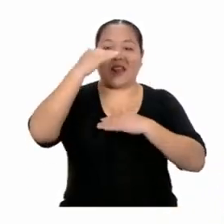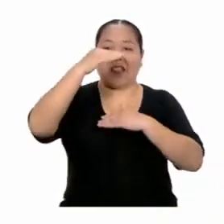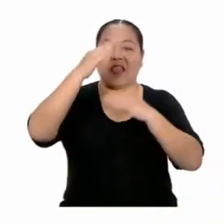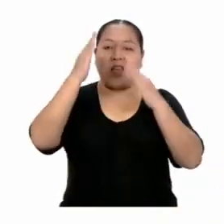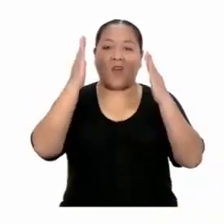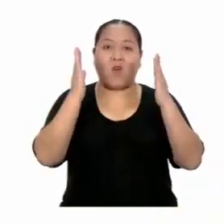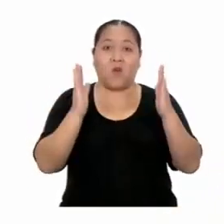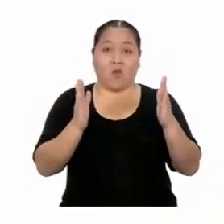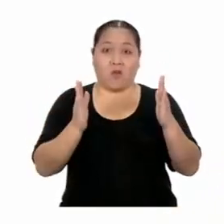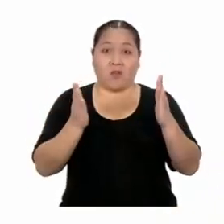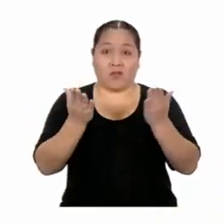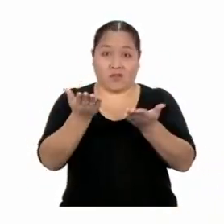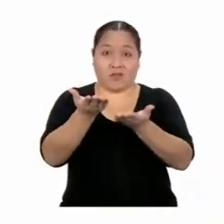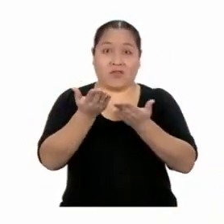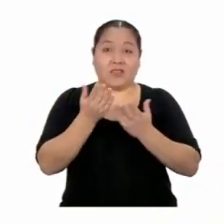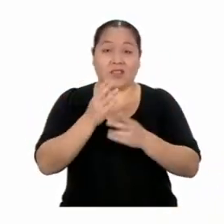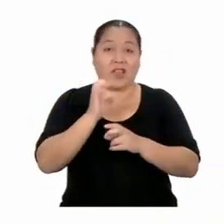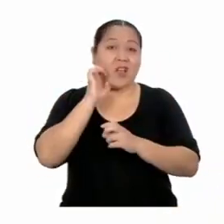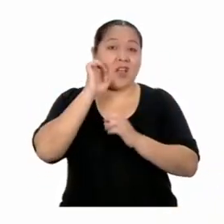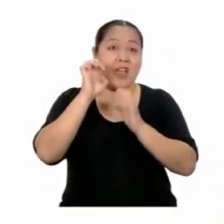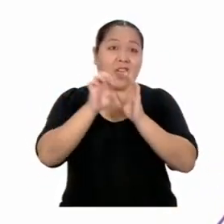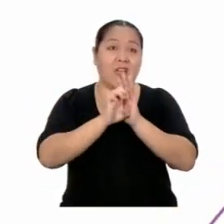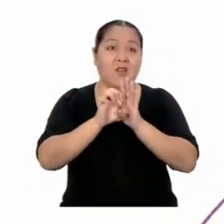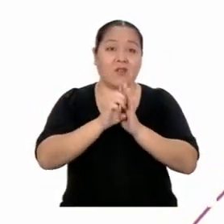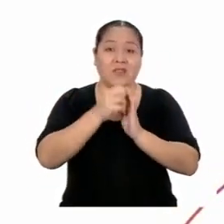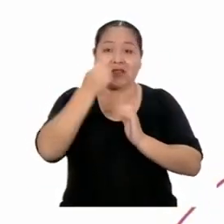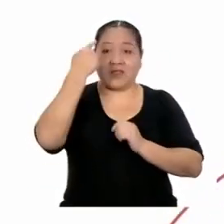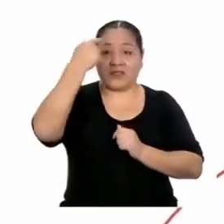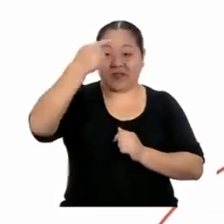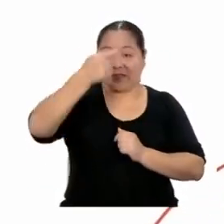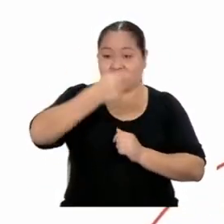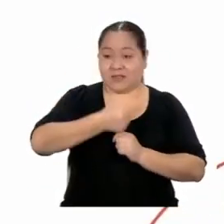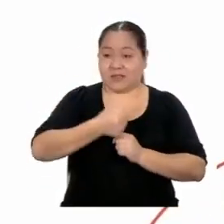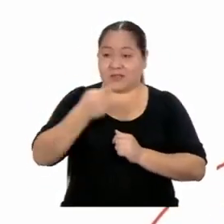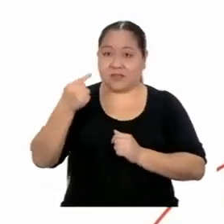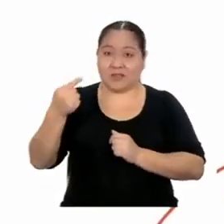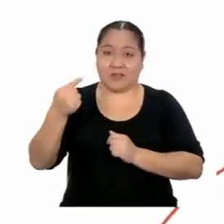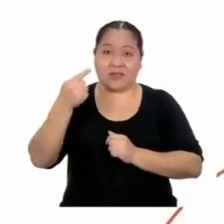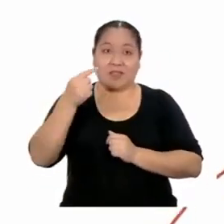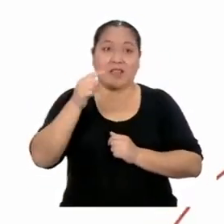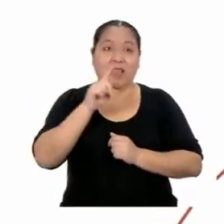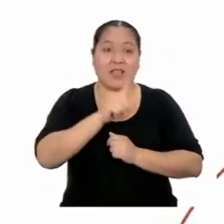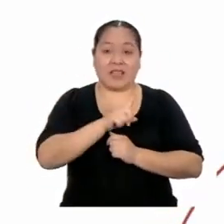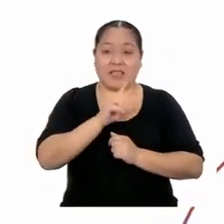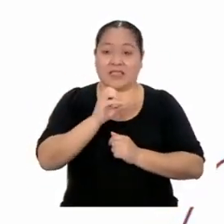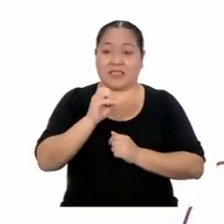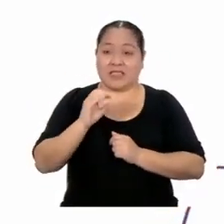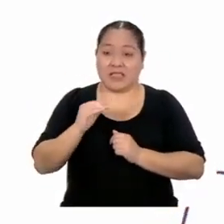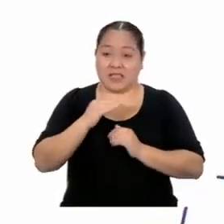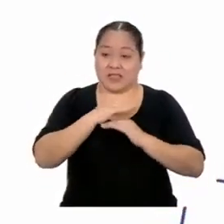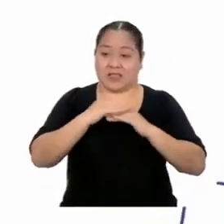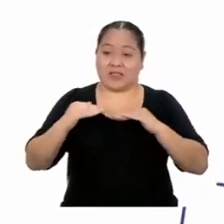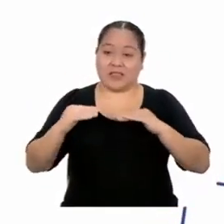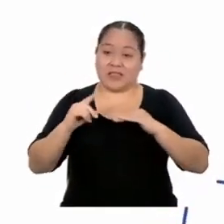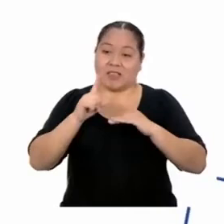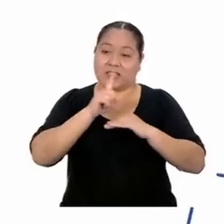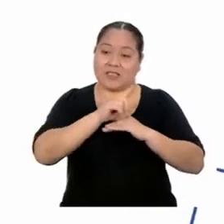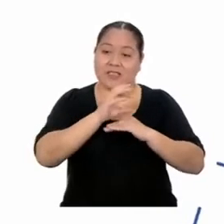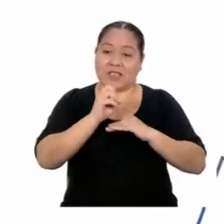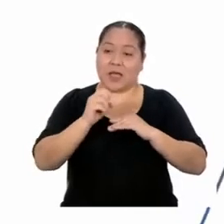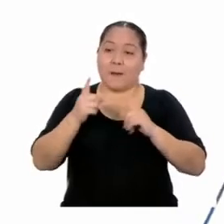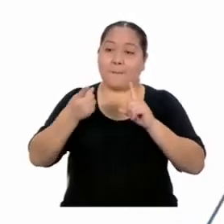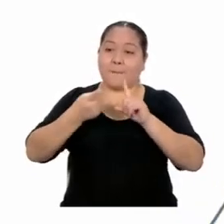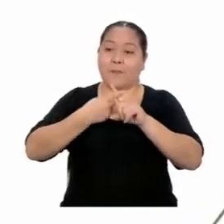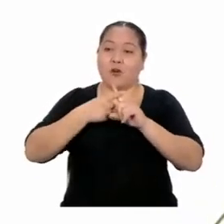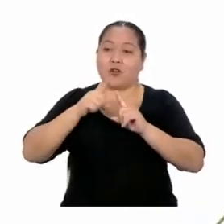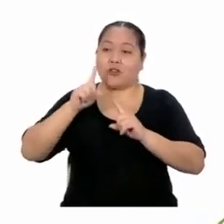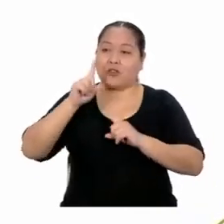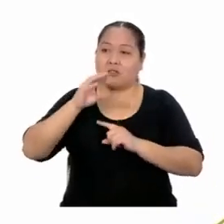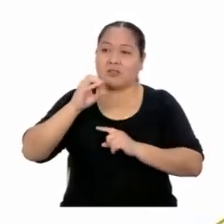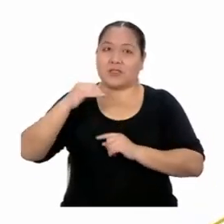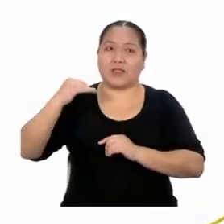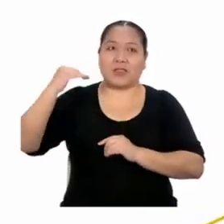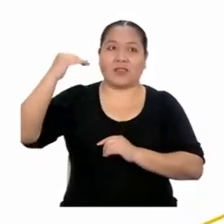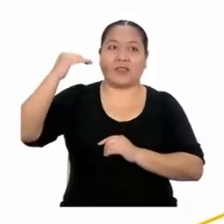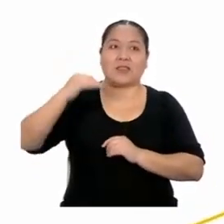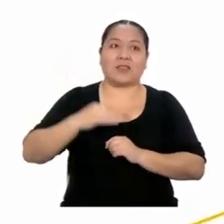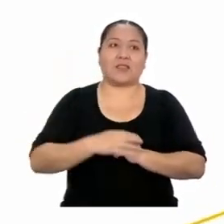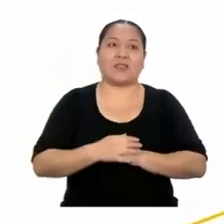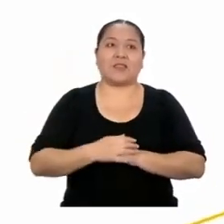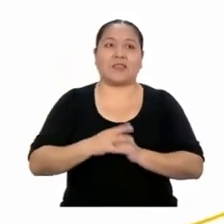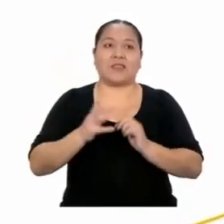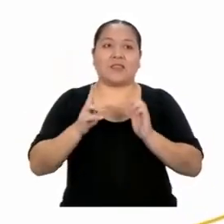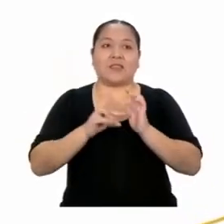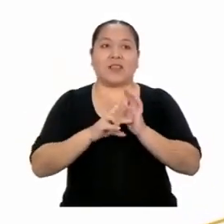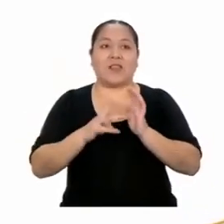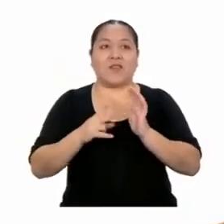que nos han dado de ejemplo. Si cada lado mide 100 metros y multiplico 100 por 100, obtendremos que el área total